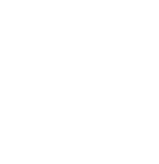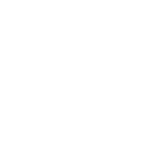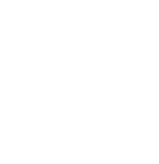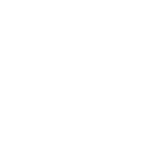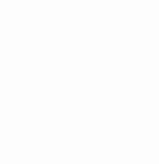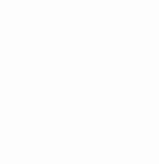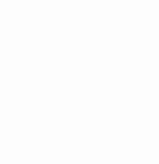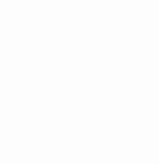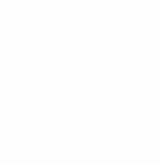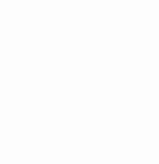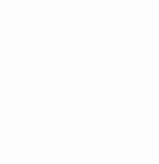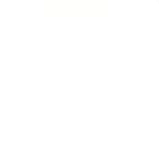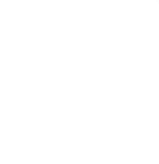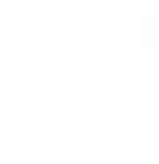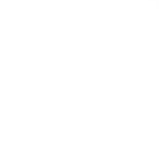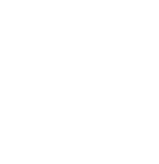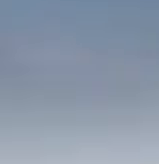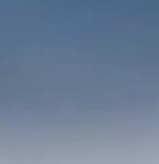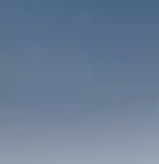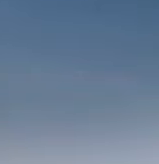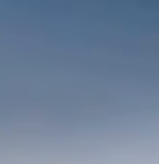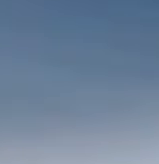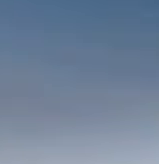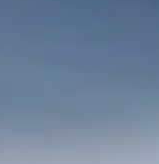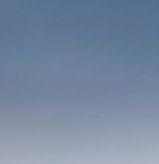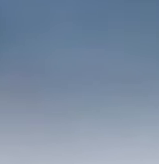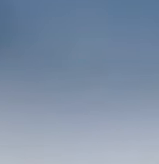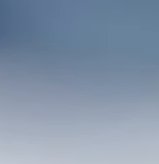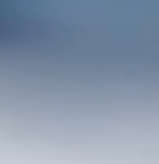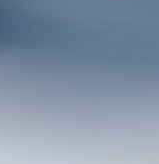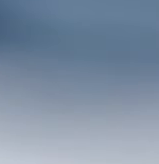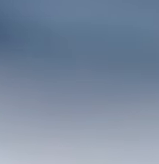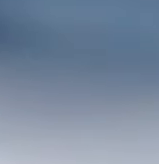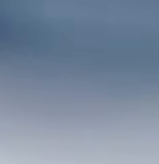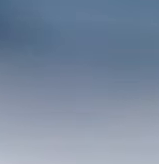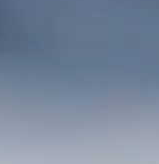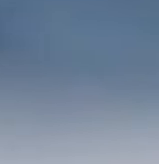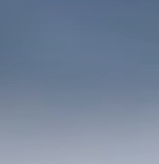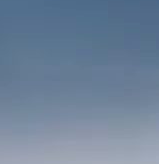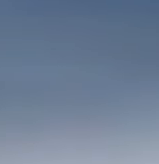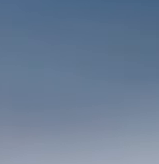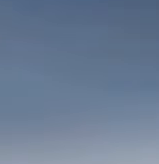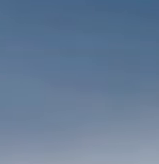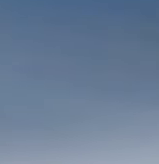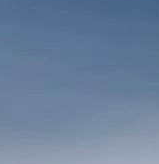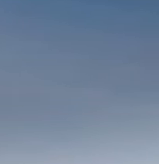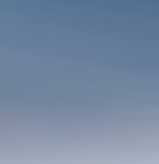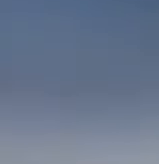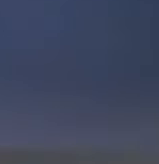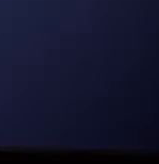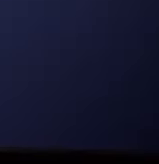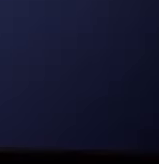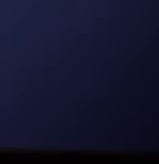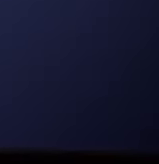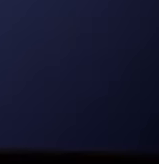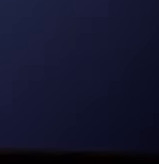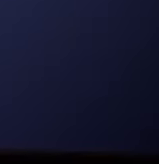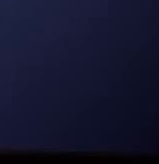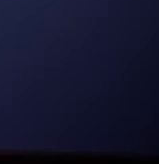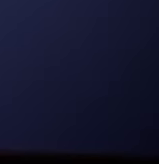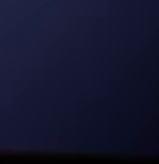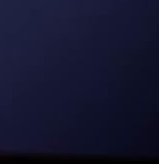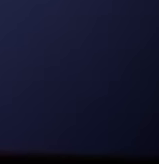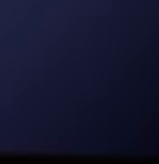el futuro, donde la interfaz cerebro-computadora podría cambiar radicalmente la vida de las personas con